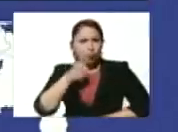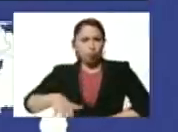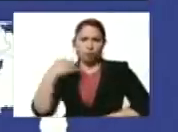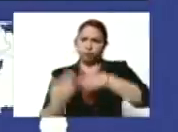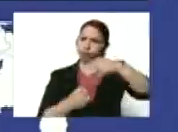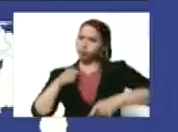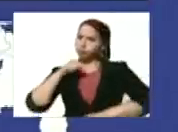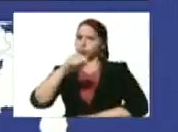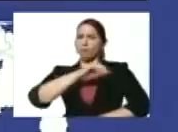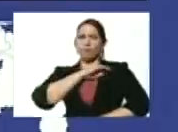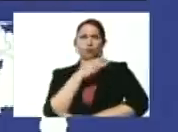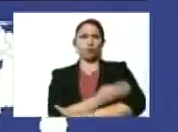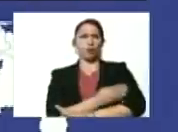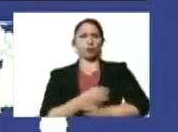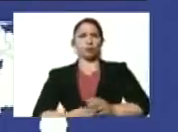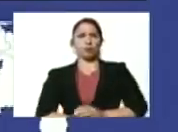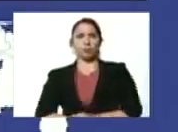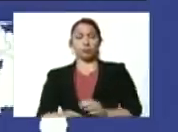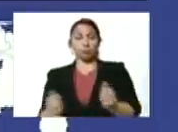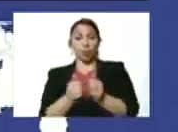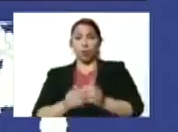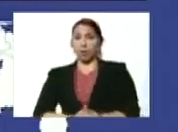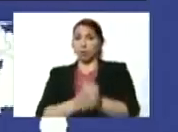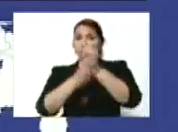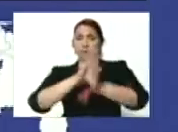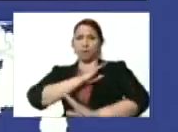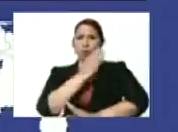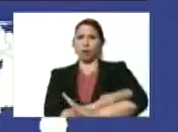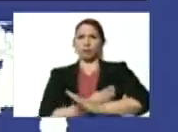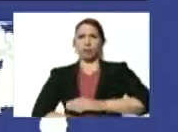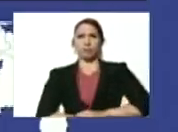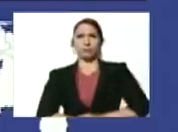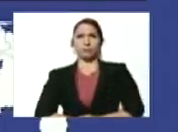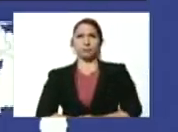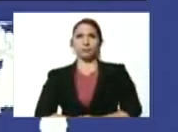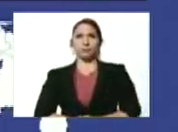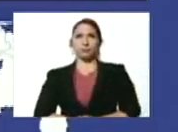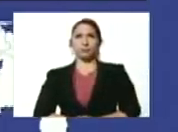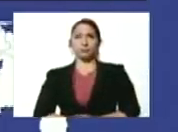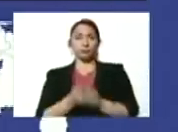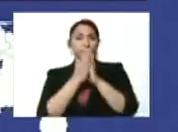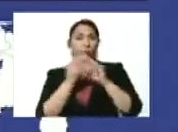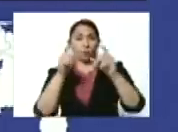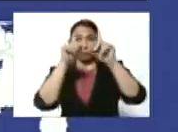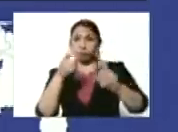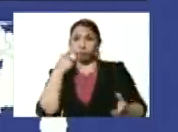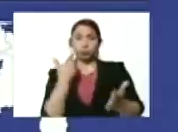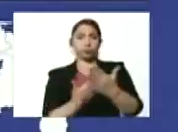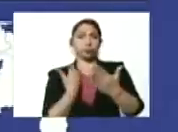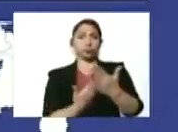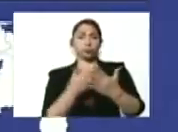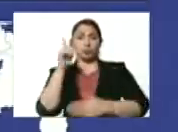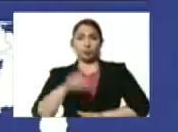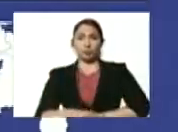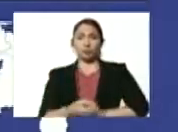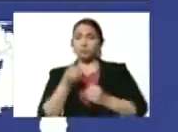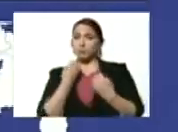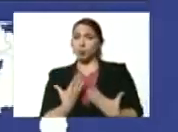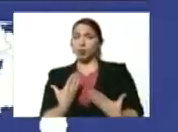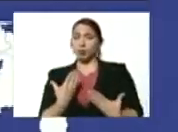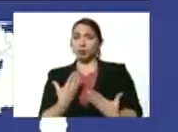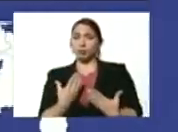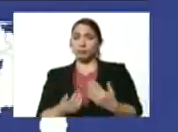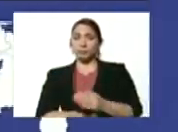revolucionario, con líderes valientes a toda prueba. Pero bueno, fue hasta el año